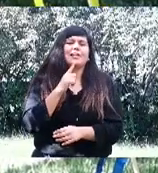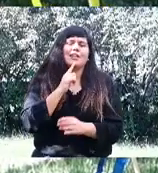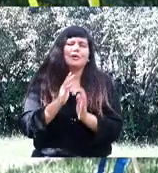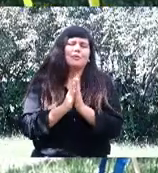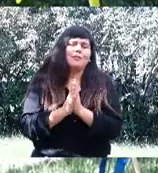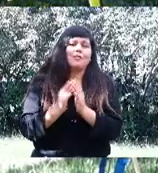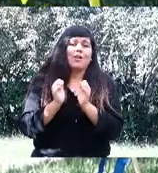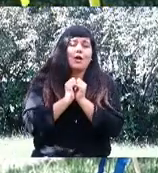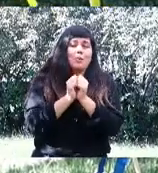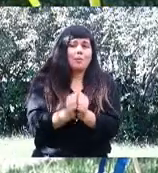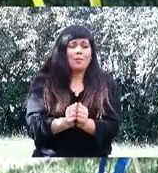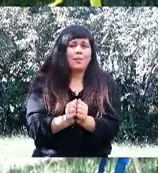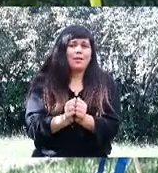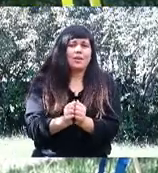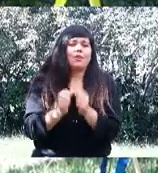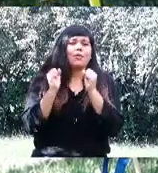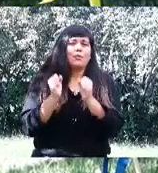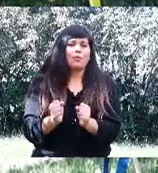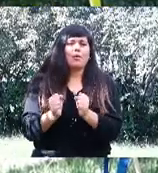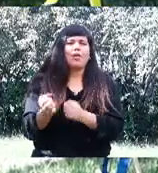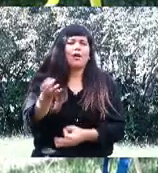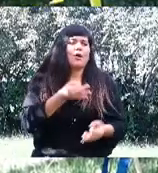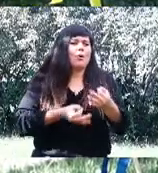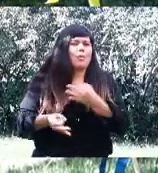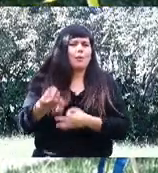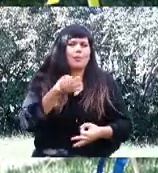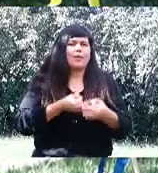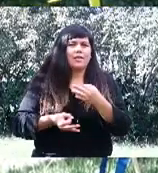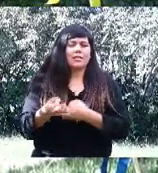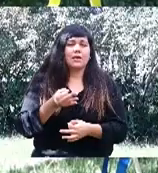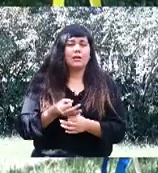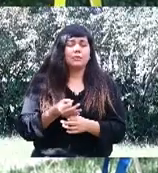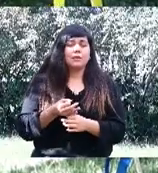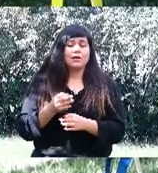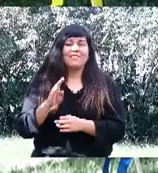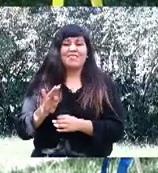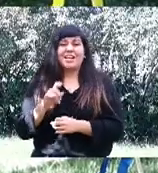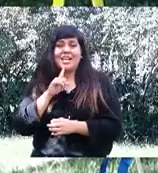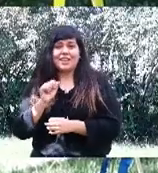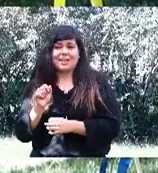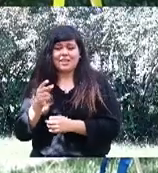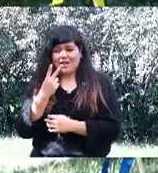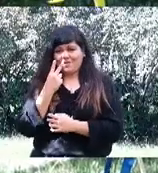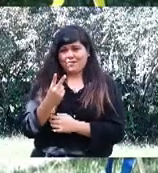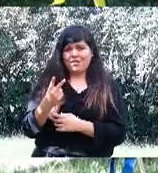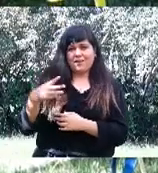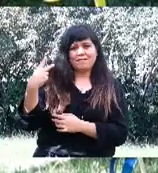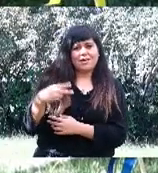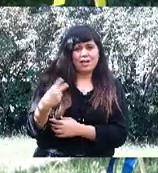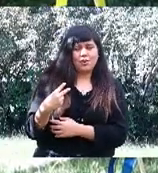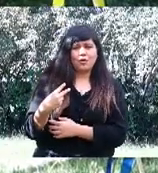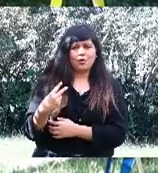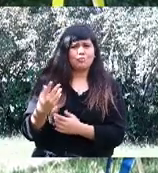para que también que nos pueda comentar un poco también de cómo ella ve el este valor